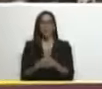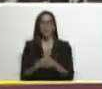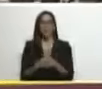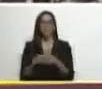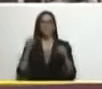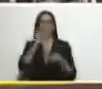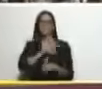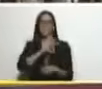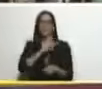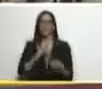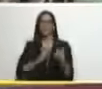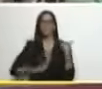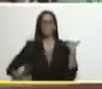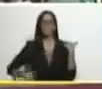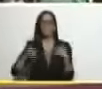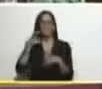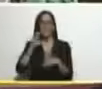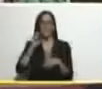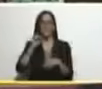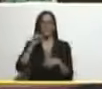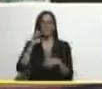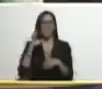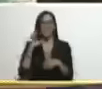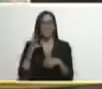señor presidente del CNE,